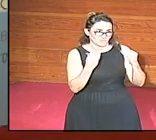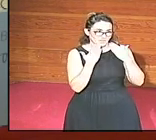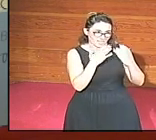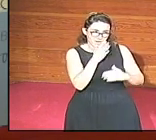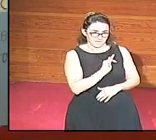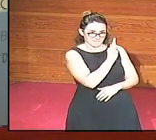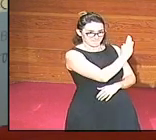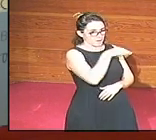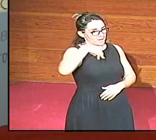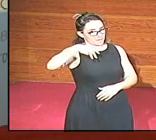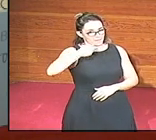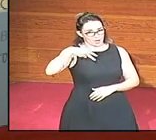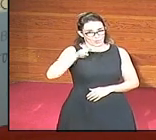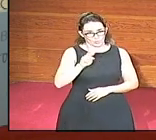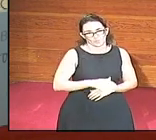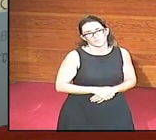palabra a Manu.